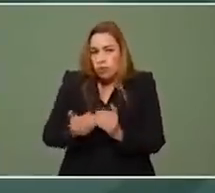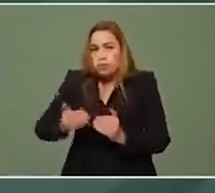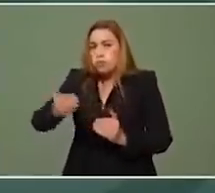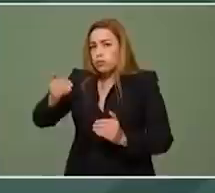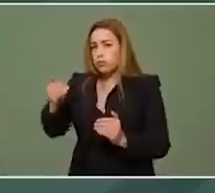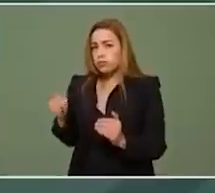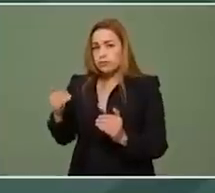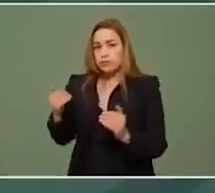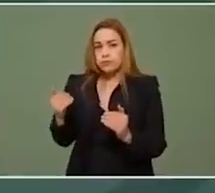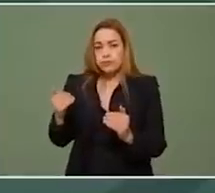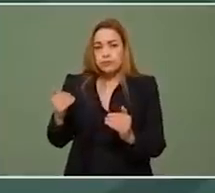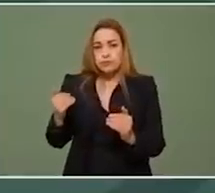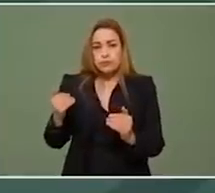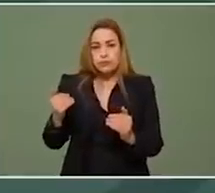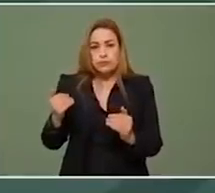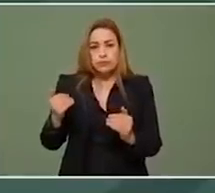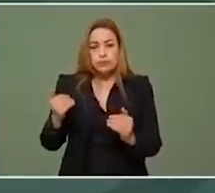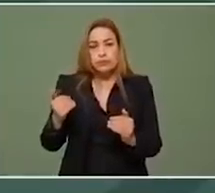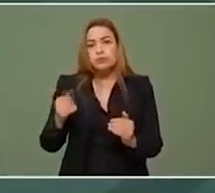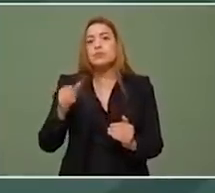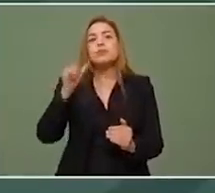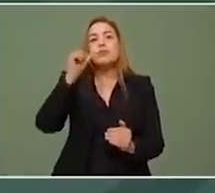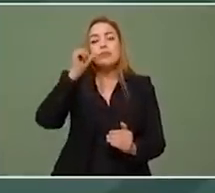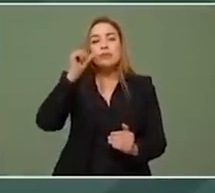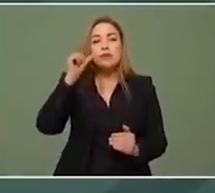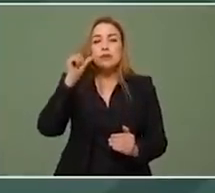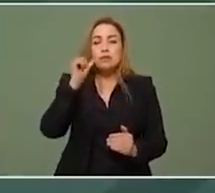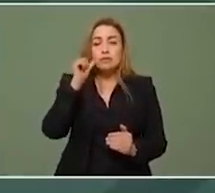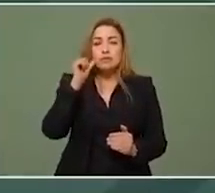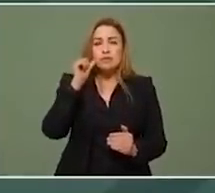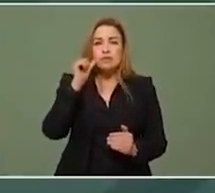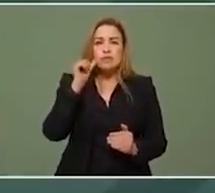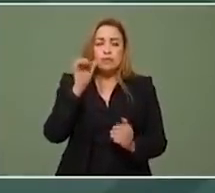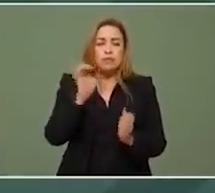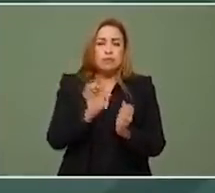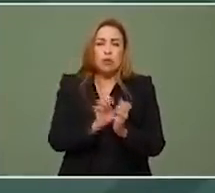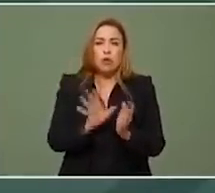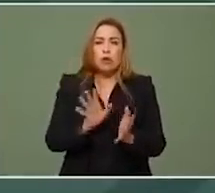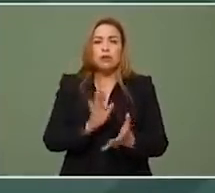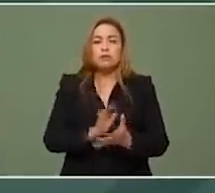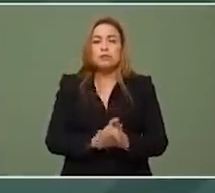ahí él sí robaron